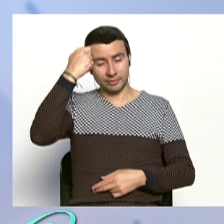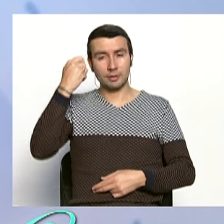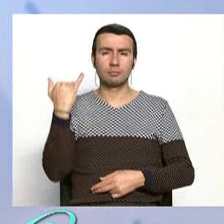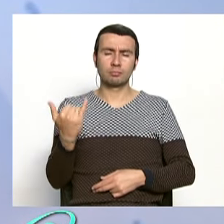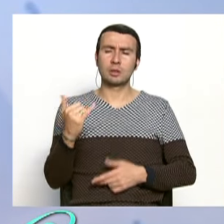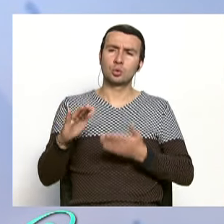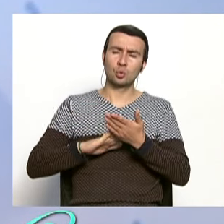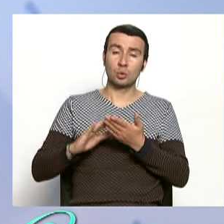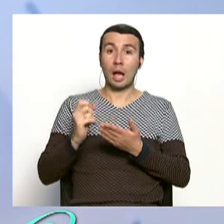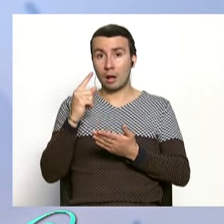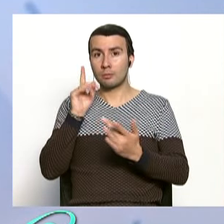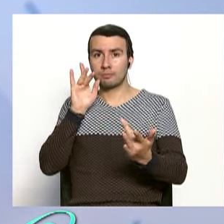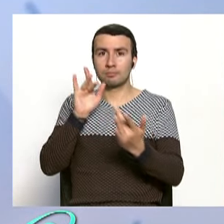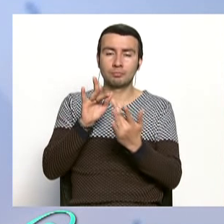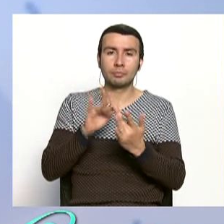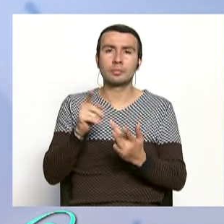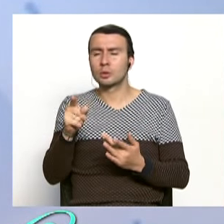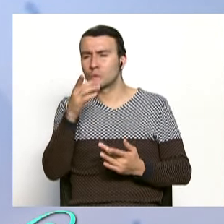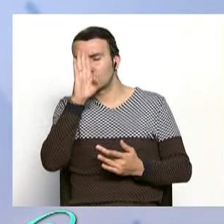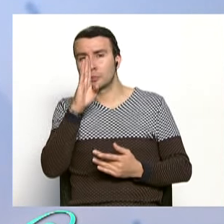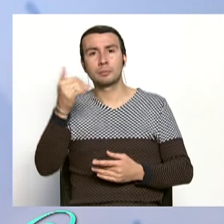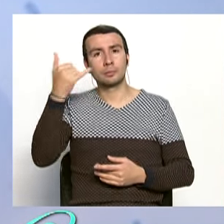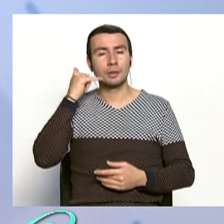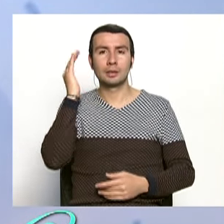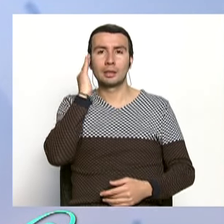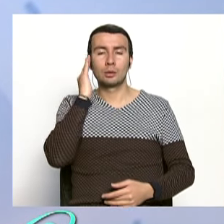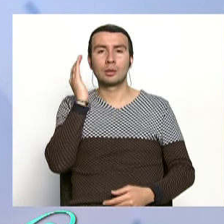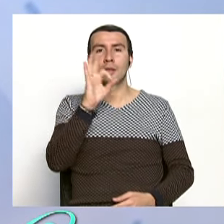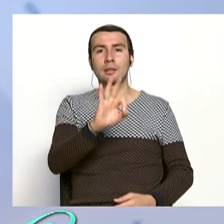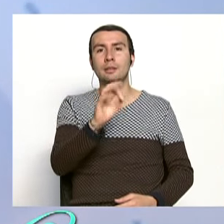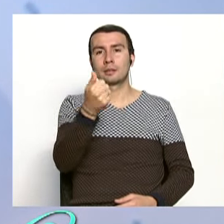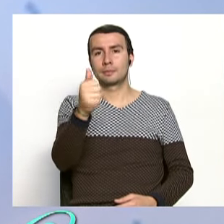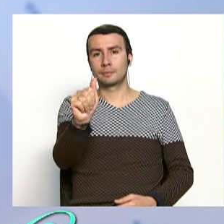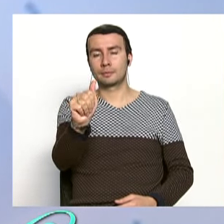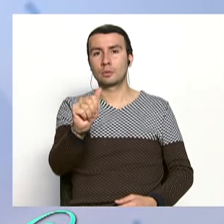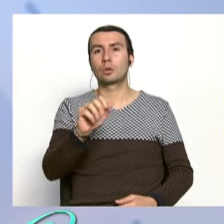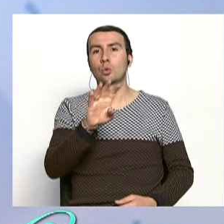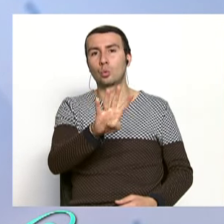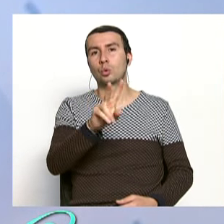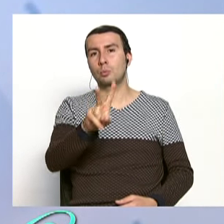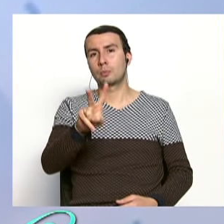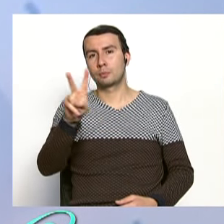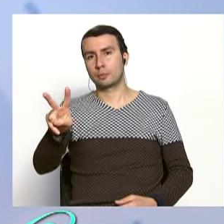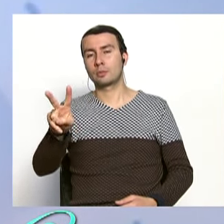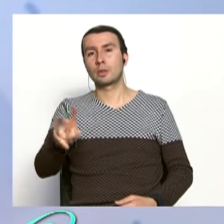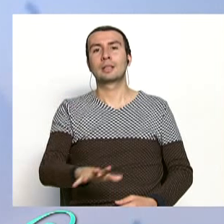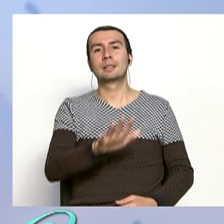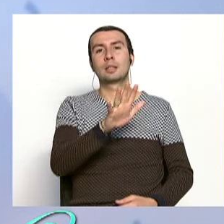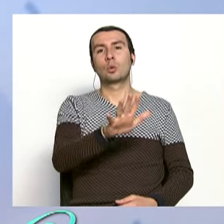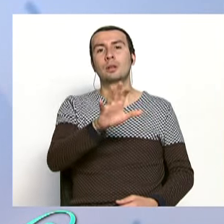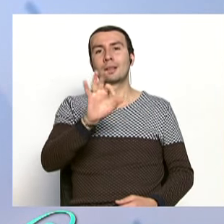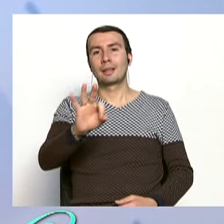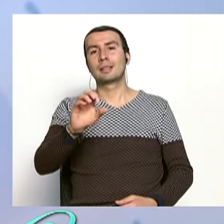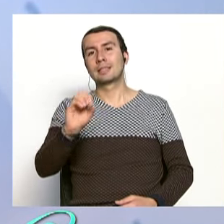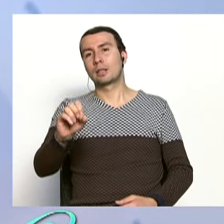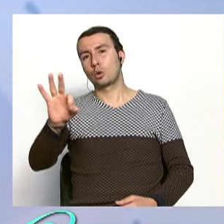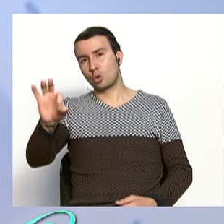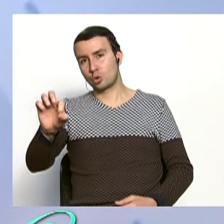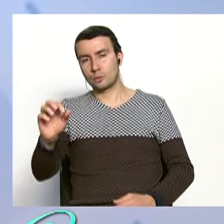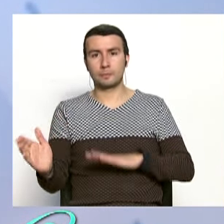puedan resolver todas sus inquietudes el celular es 310 422 5308